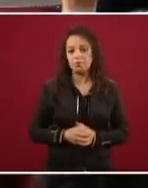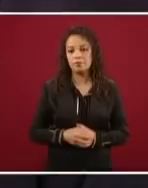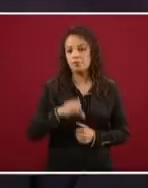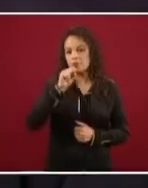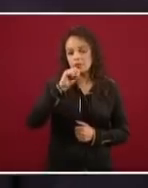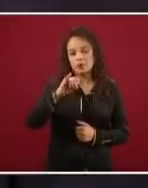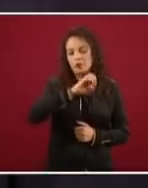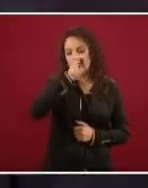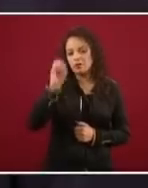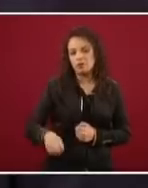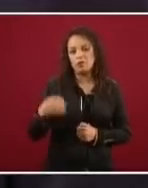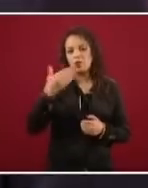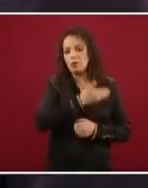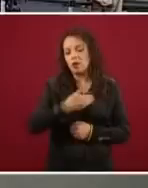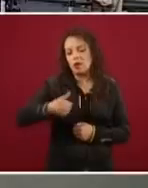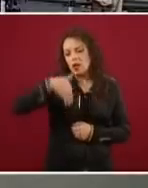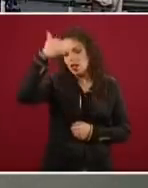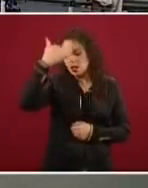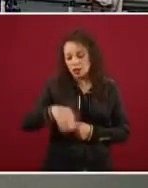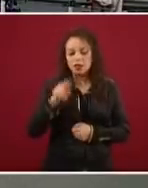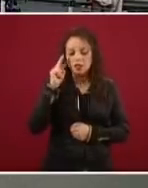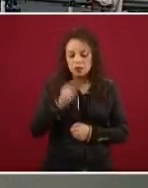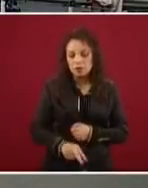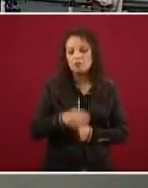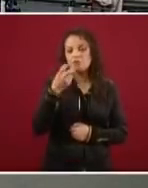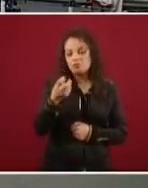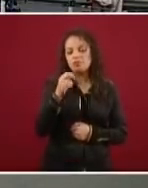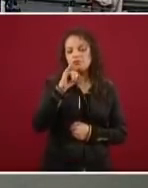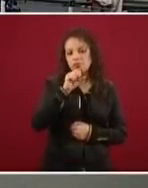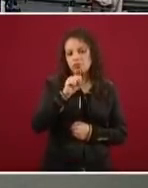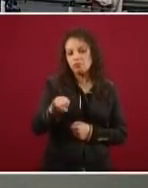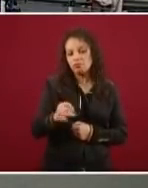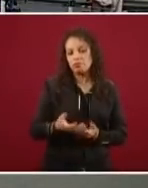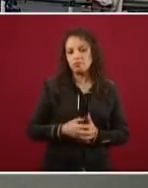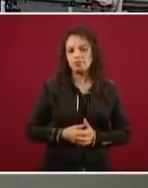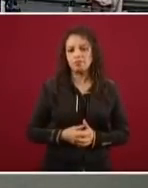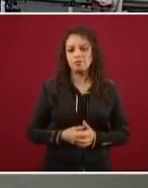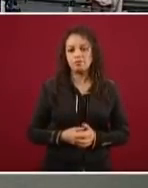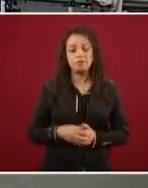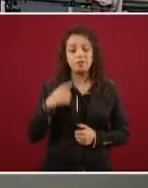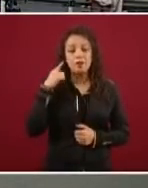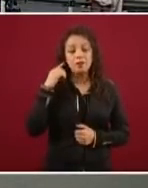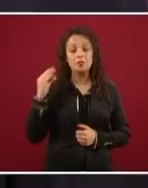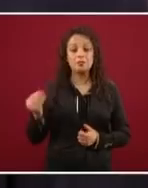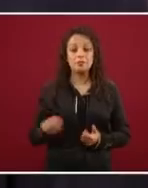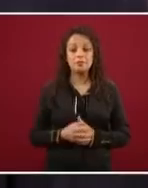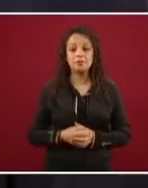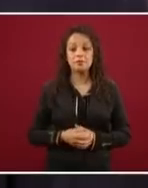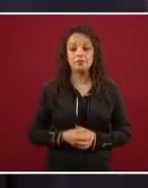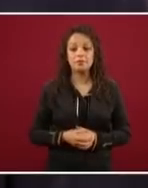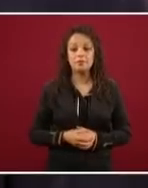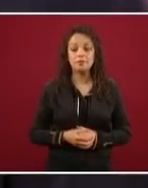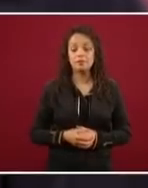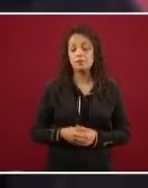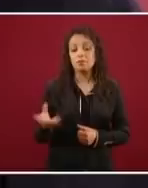visto bueno el presidente no por qué corresponde